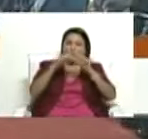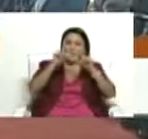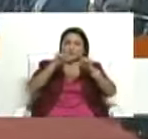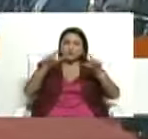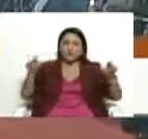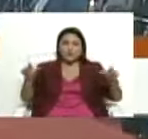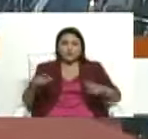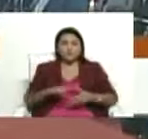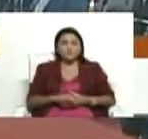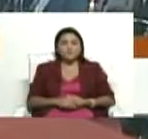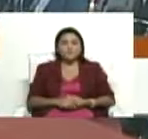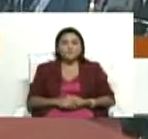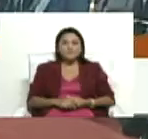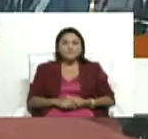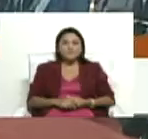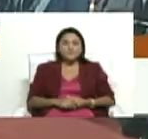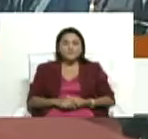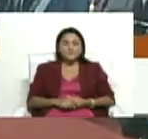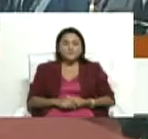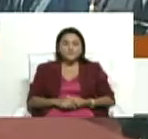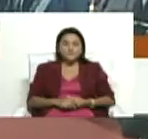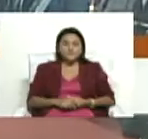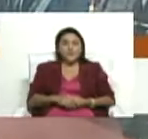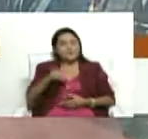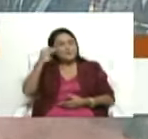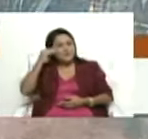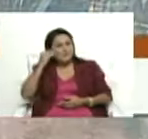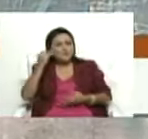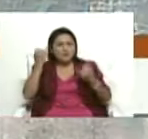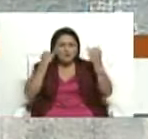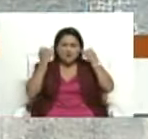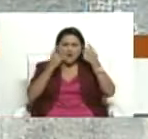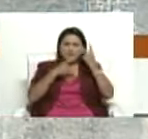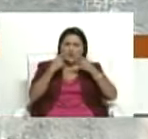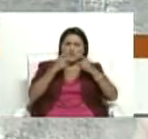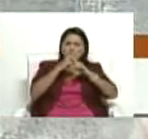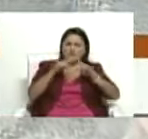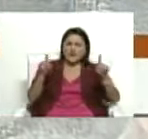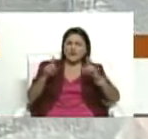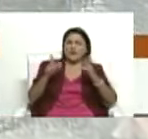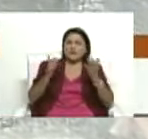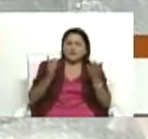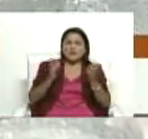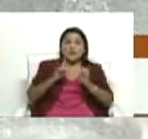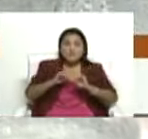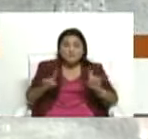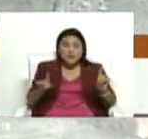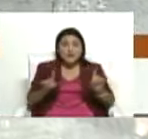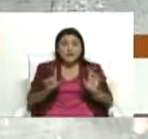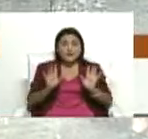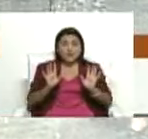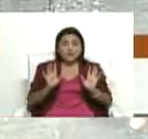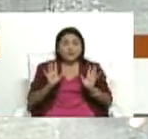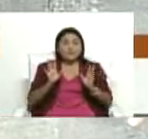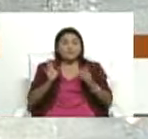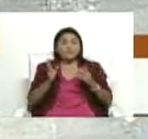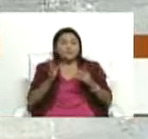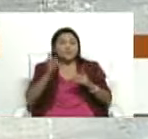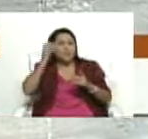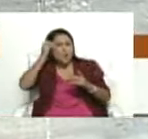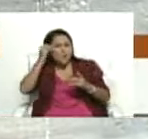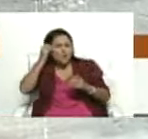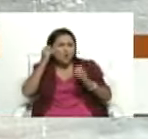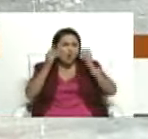todos, quienes pensamos diferente, quienes tenemos distintas